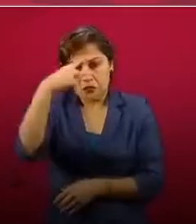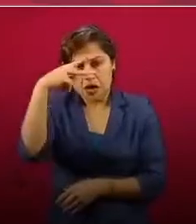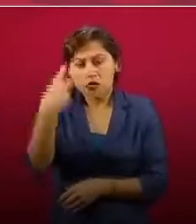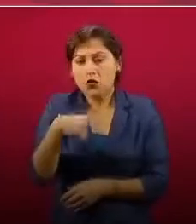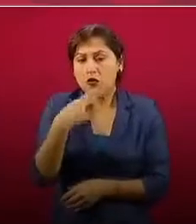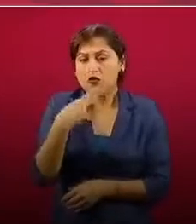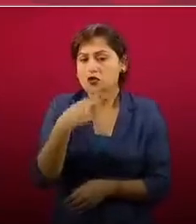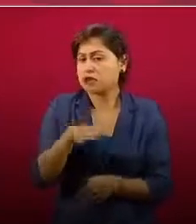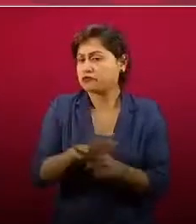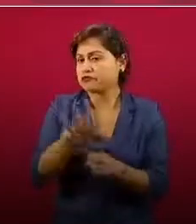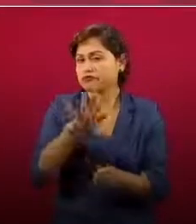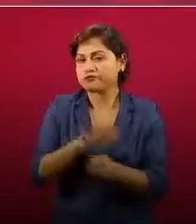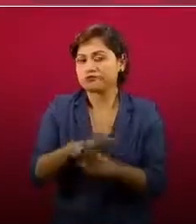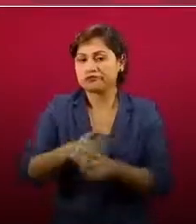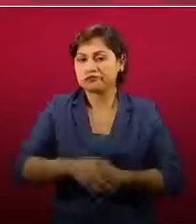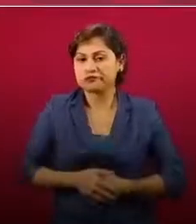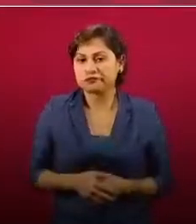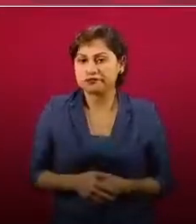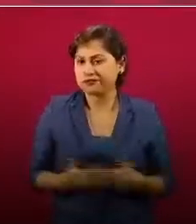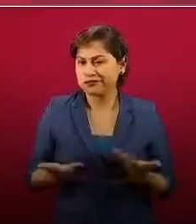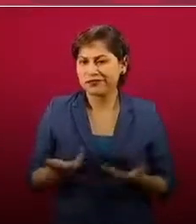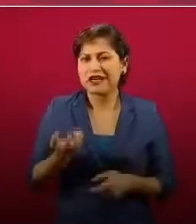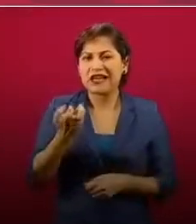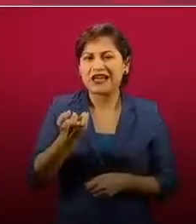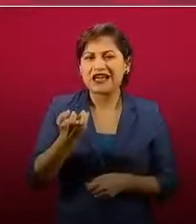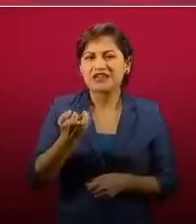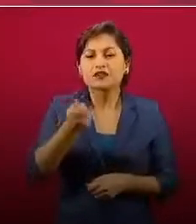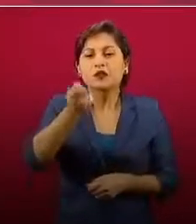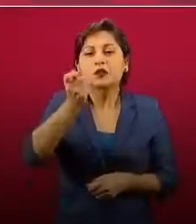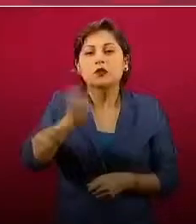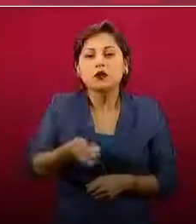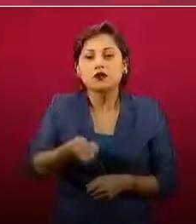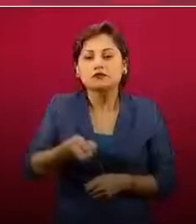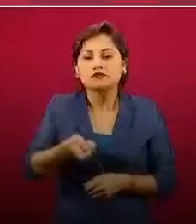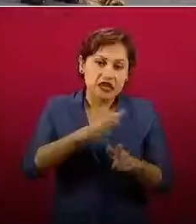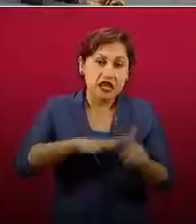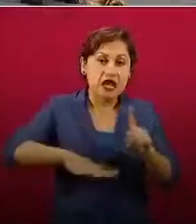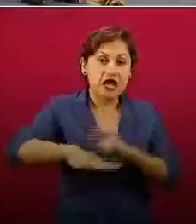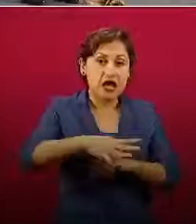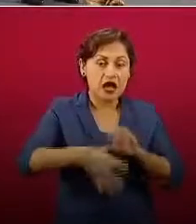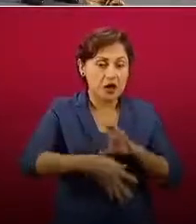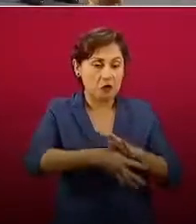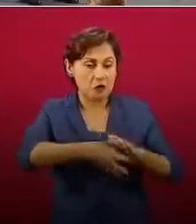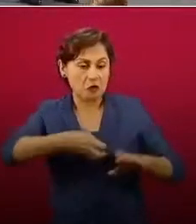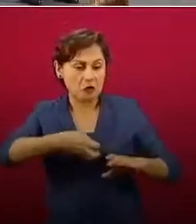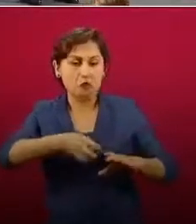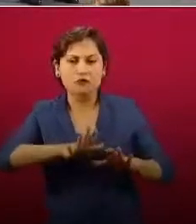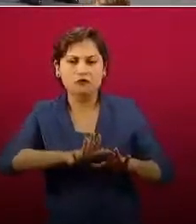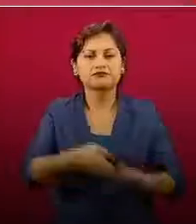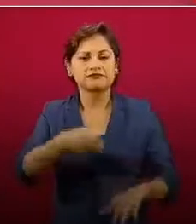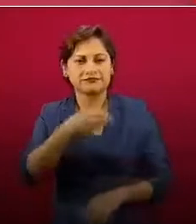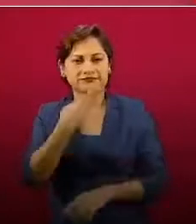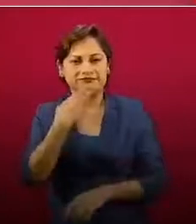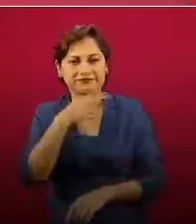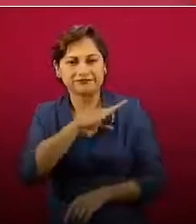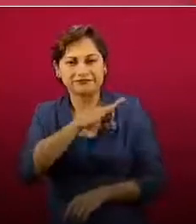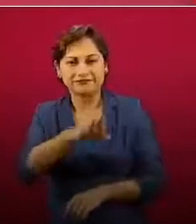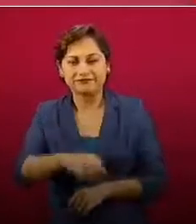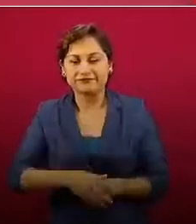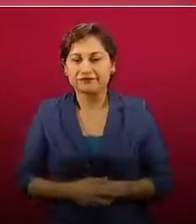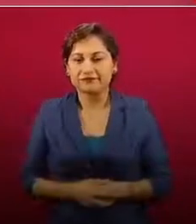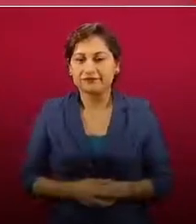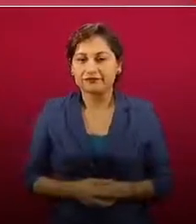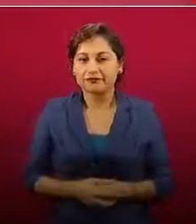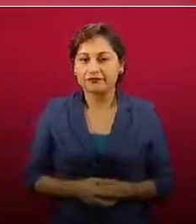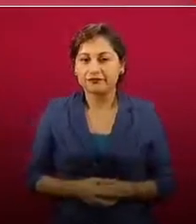que va a significar esto de que vamos a dejar reservas para las futuras generaciones una red